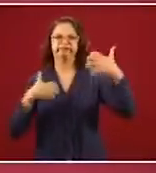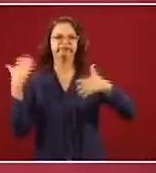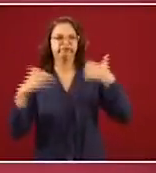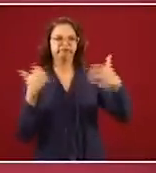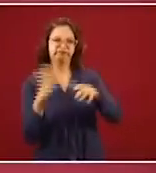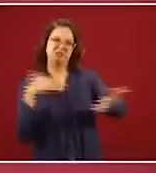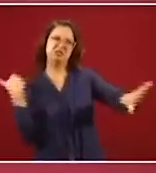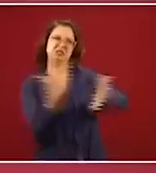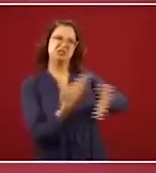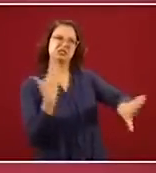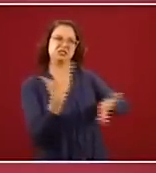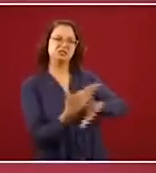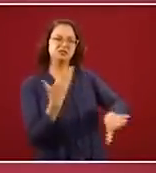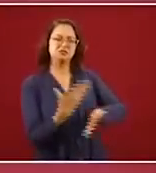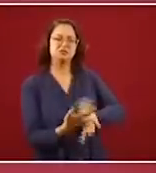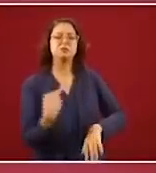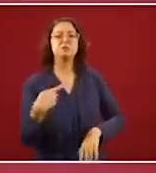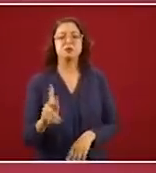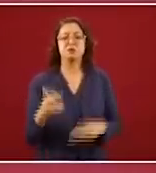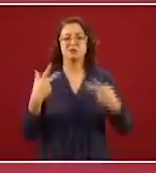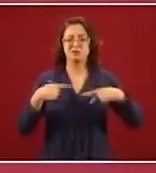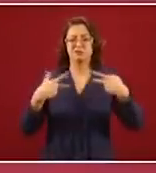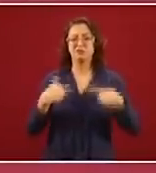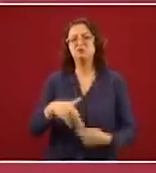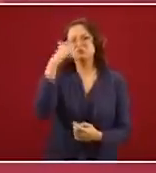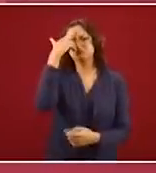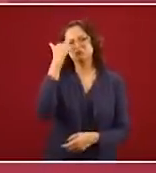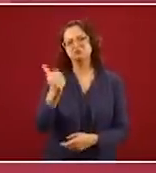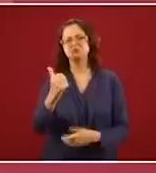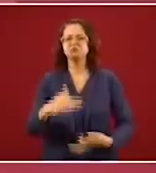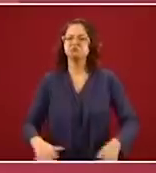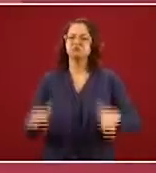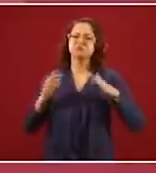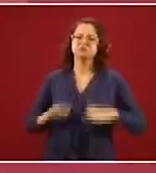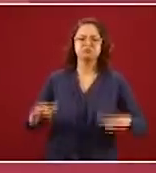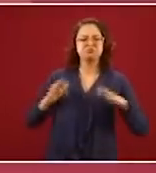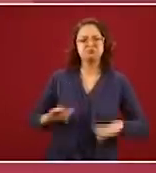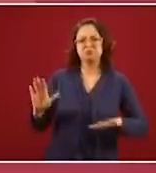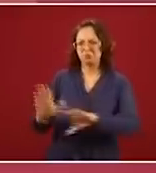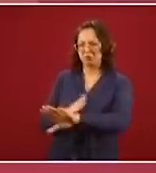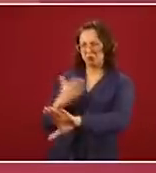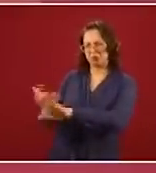El que tiene la razón no tiene por qué utilizar la fuerza.